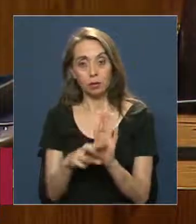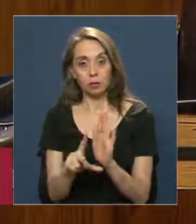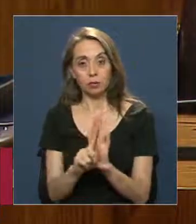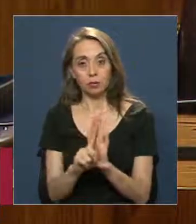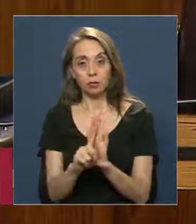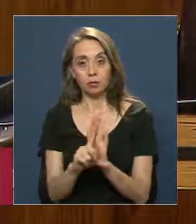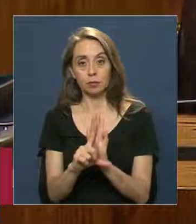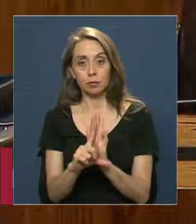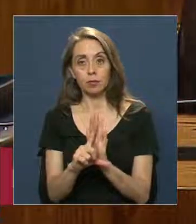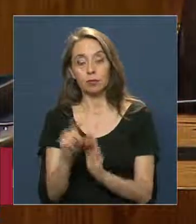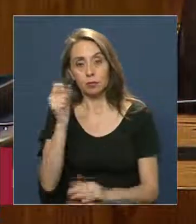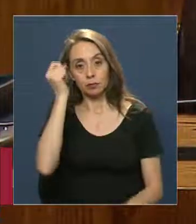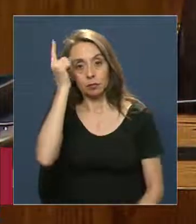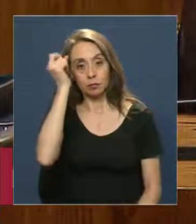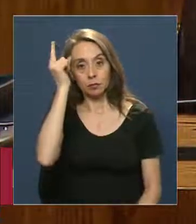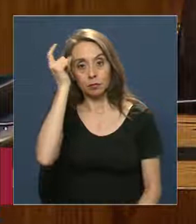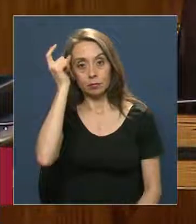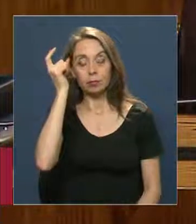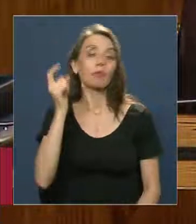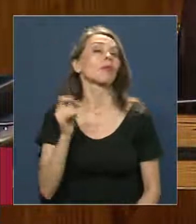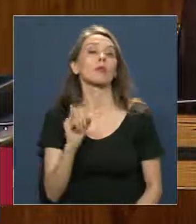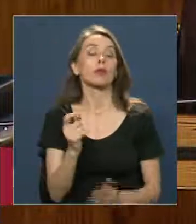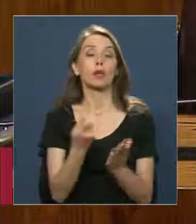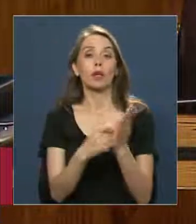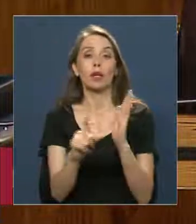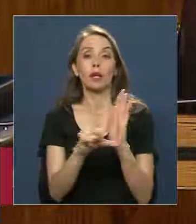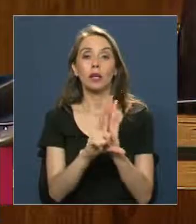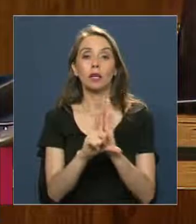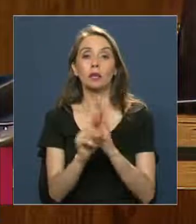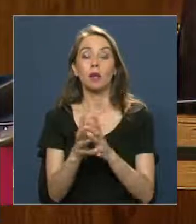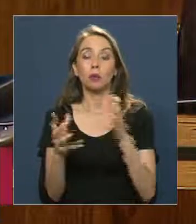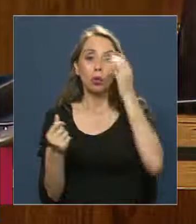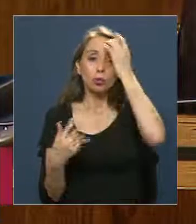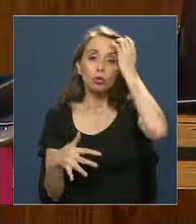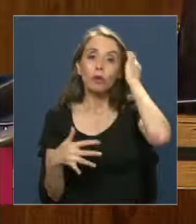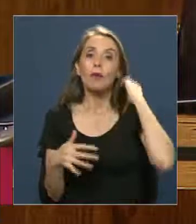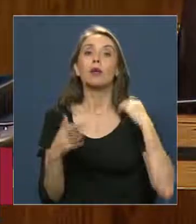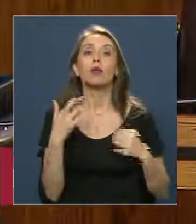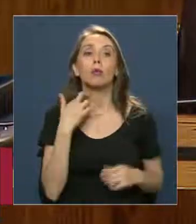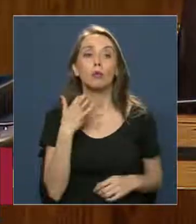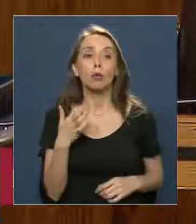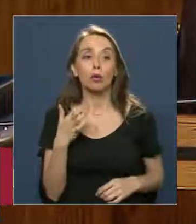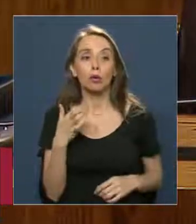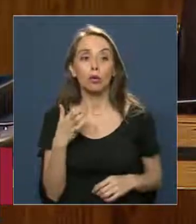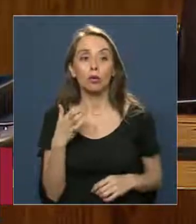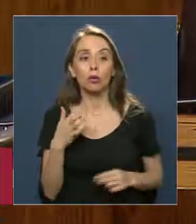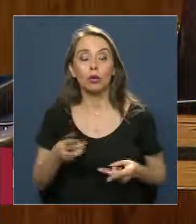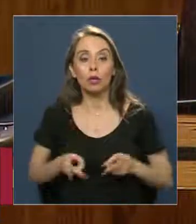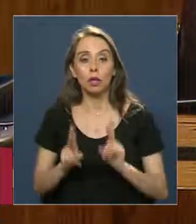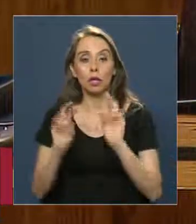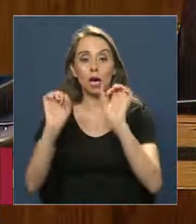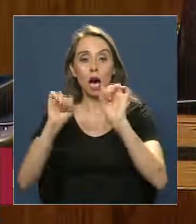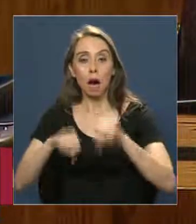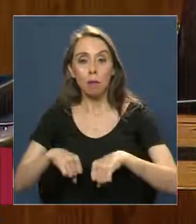es comprensible, tiene legitimidad y mucho valor, porque justificar,